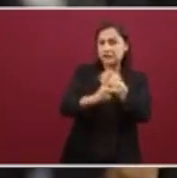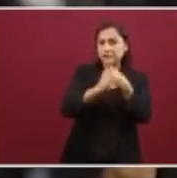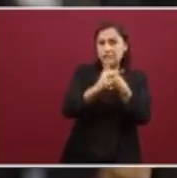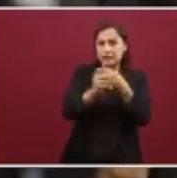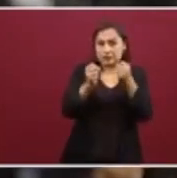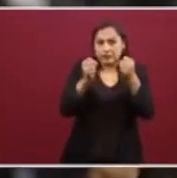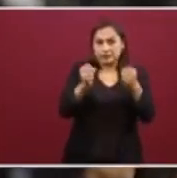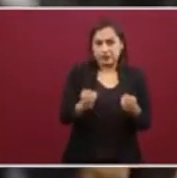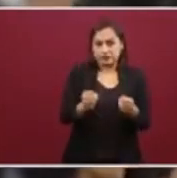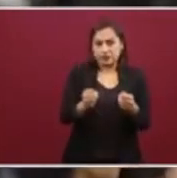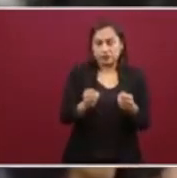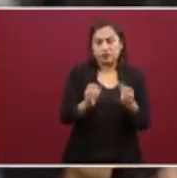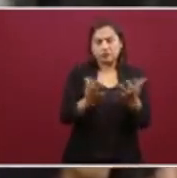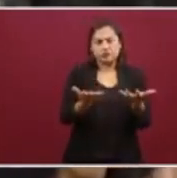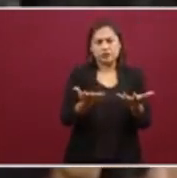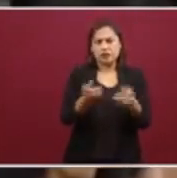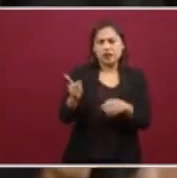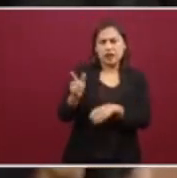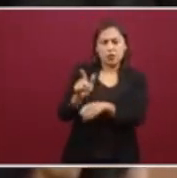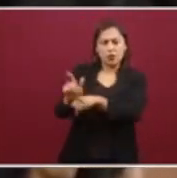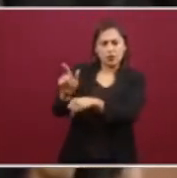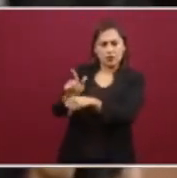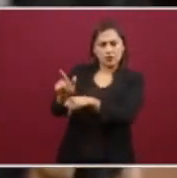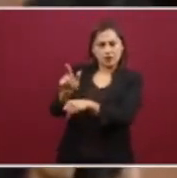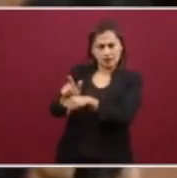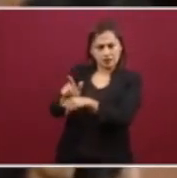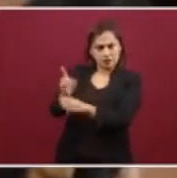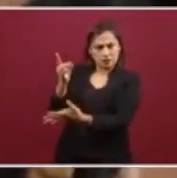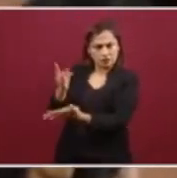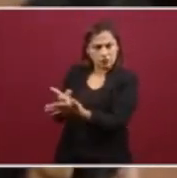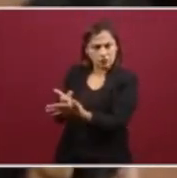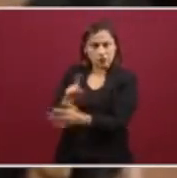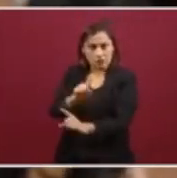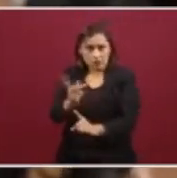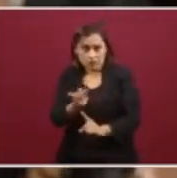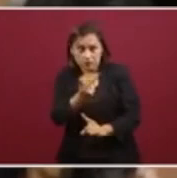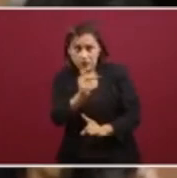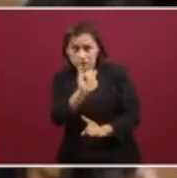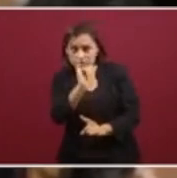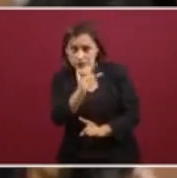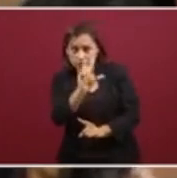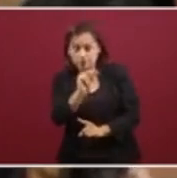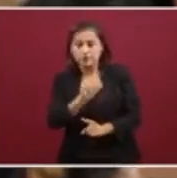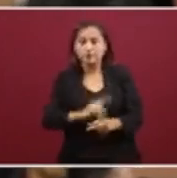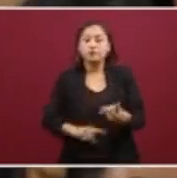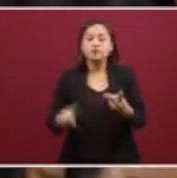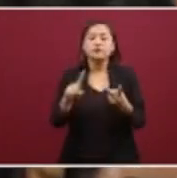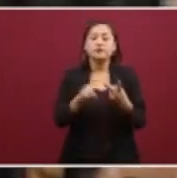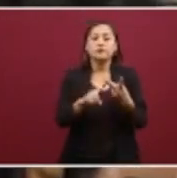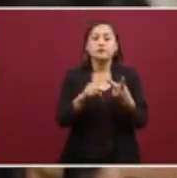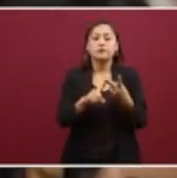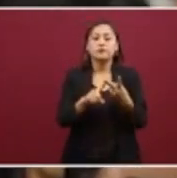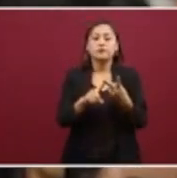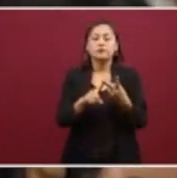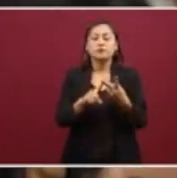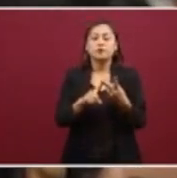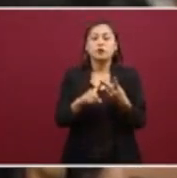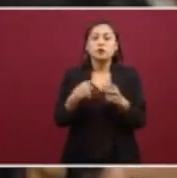guatemaltecos nada más. ¿Se puede confirmar eso? Esa es la primera pregunta. Y la segunda, esta